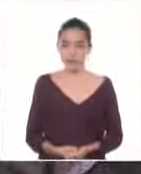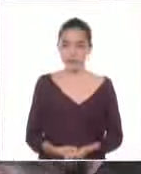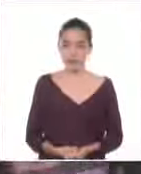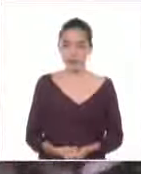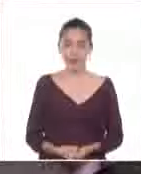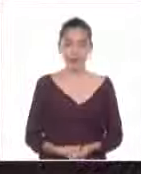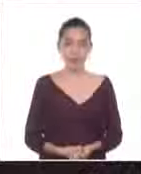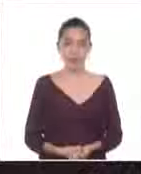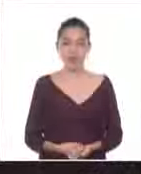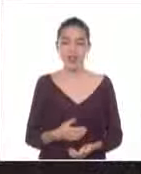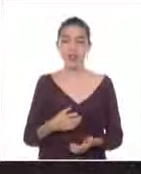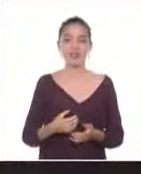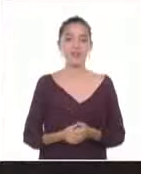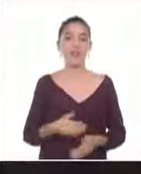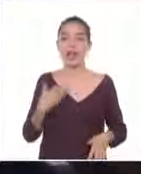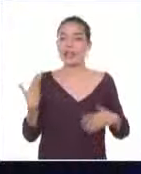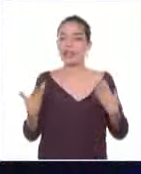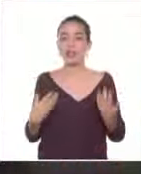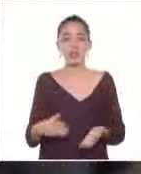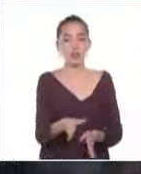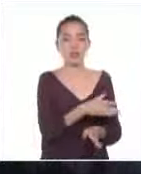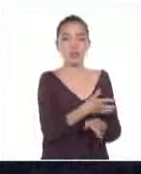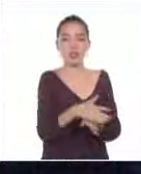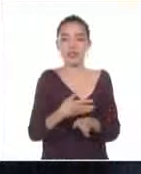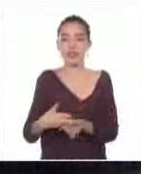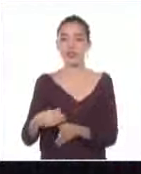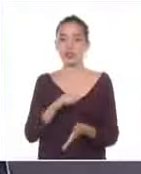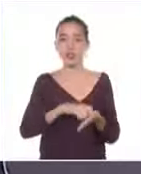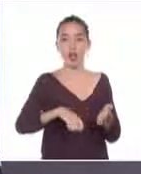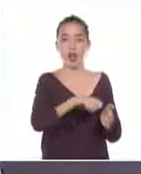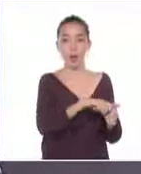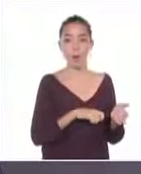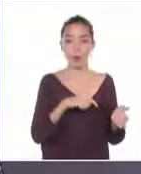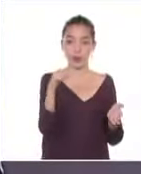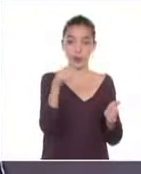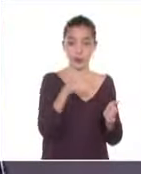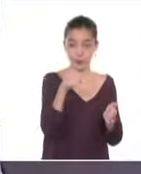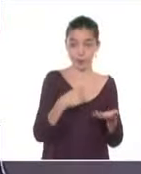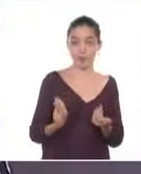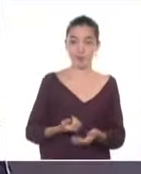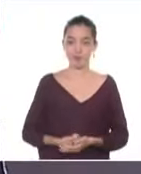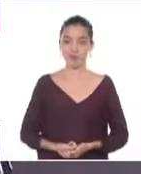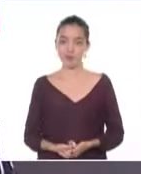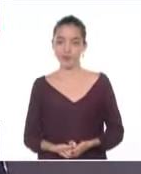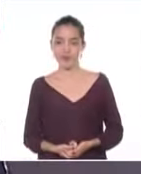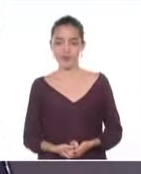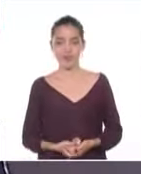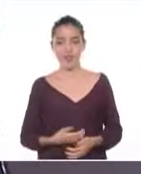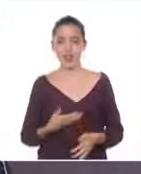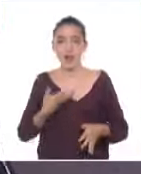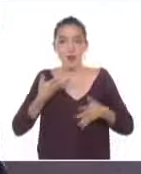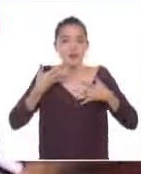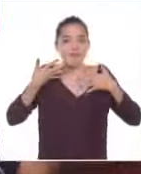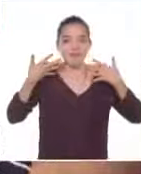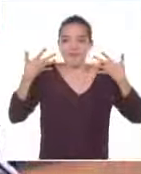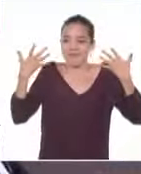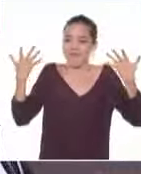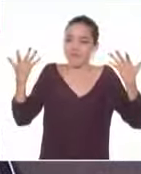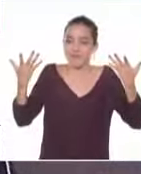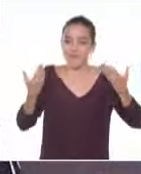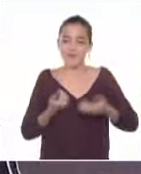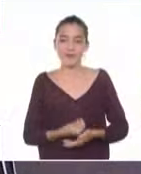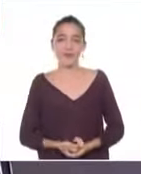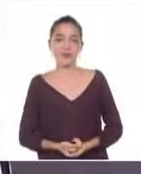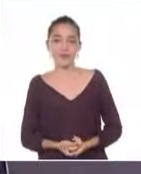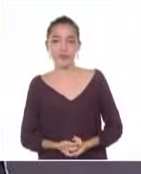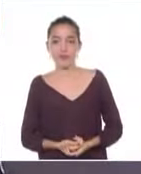atractivos forman parte de este proyecto que agradece el público. Estamos muy contentos con todo lo que se ha efectuado en cuanto a